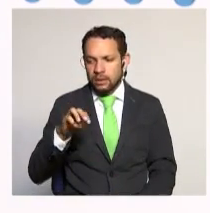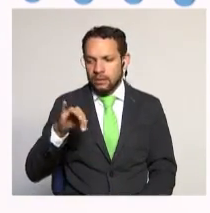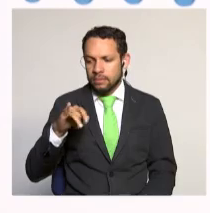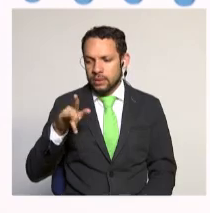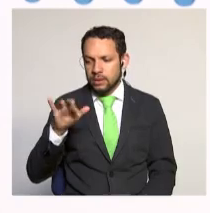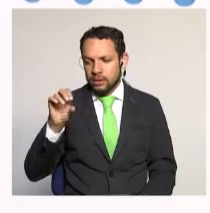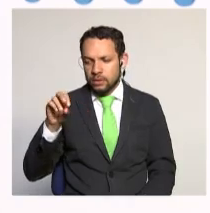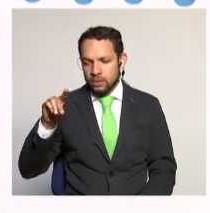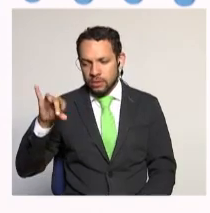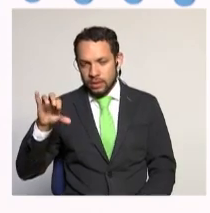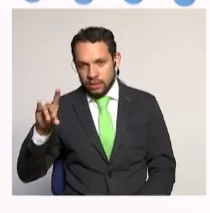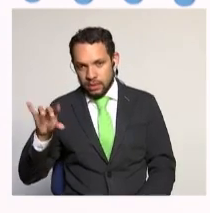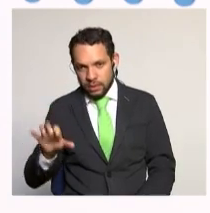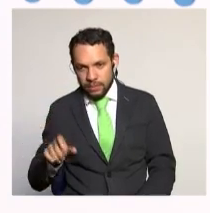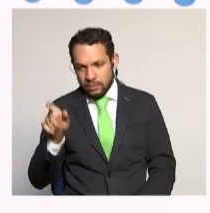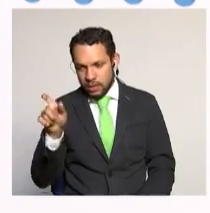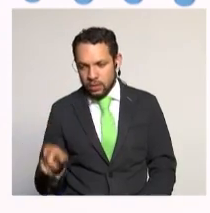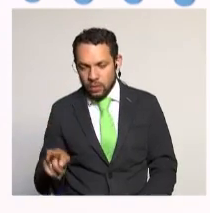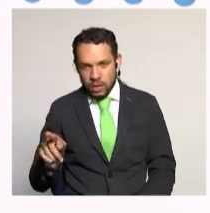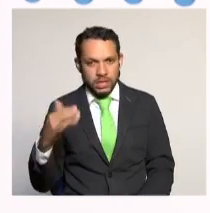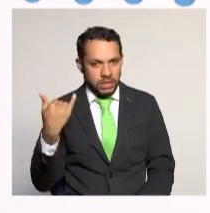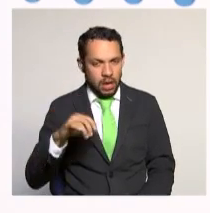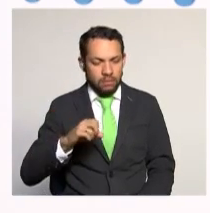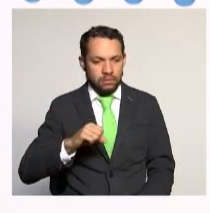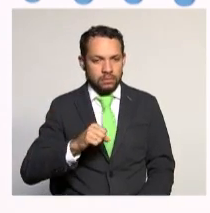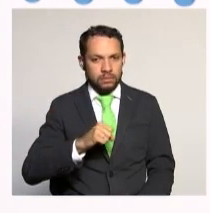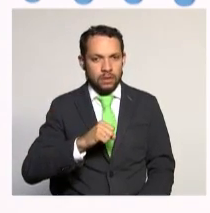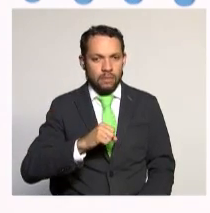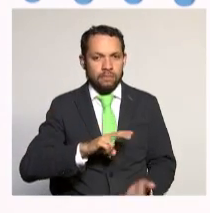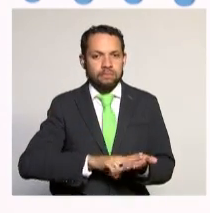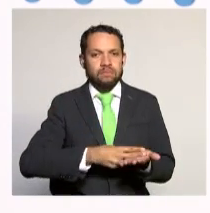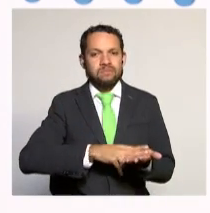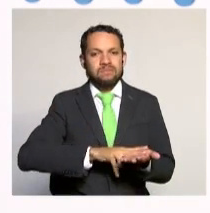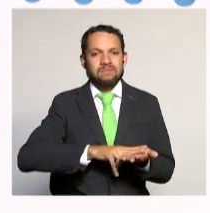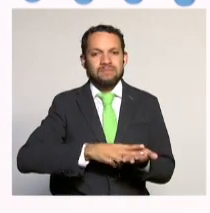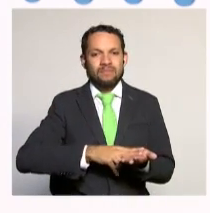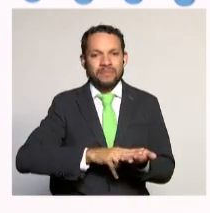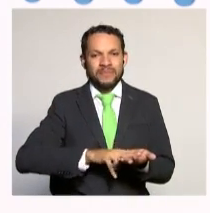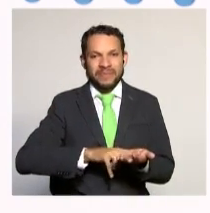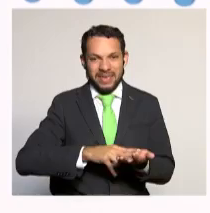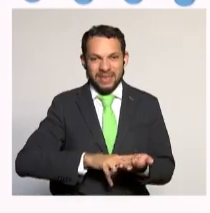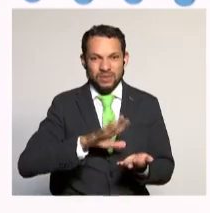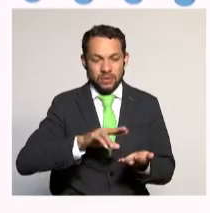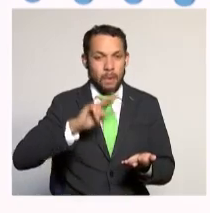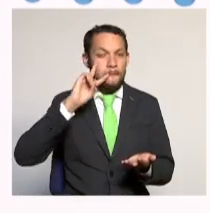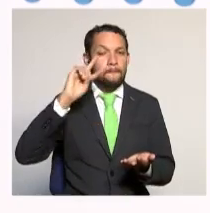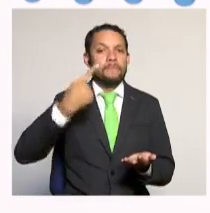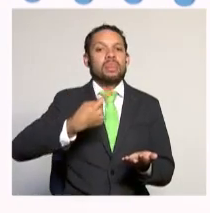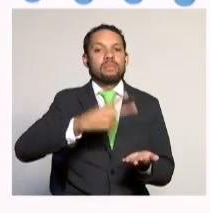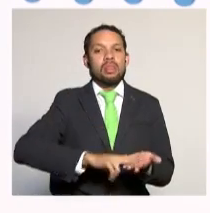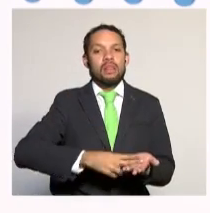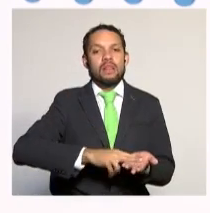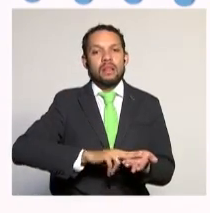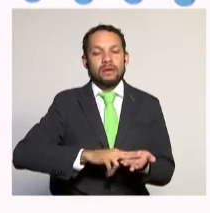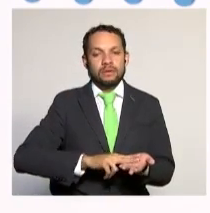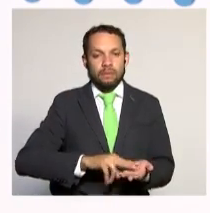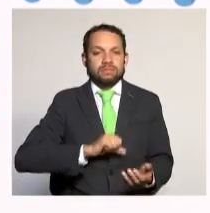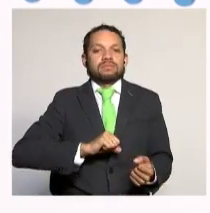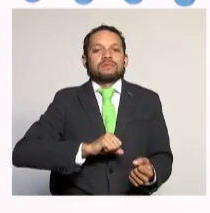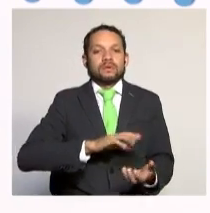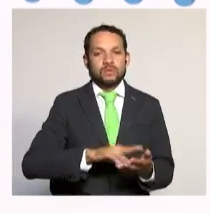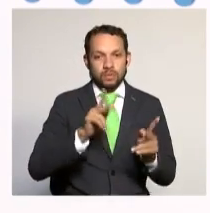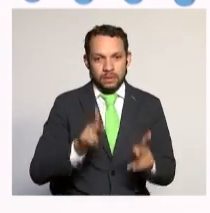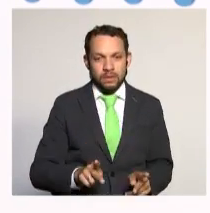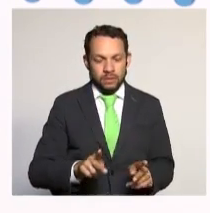personas que teniendo epilepsia lo que tienen es alteración de unas proteínas que llaman proteínas canal de las